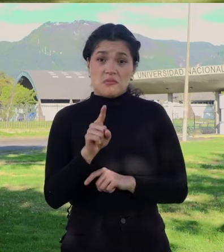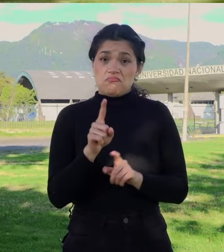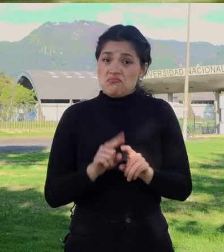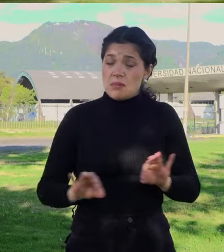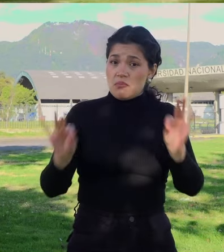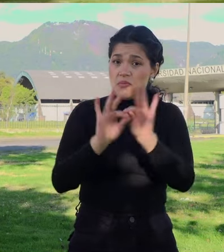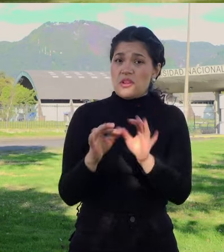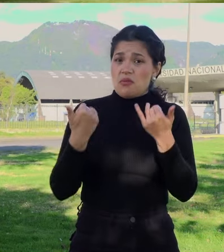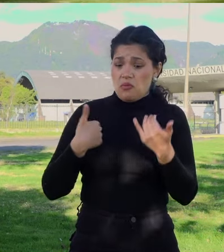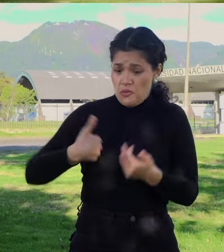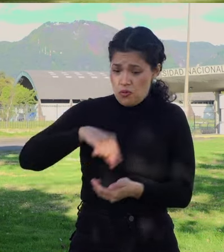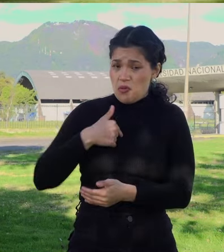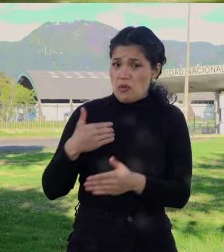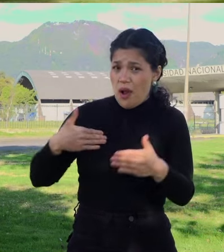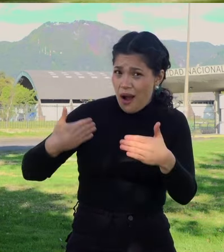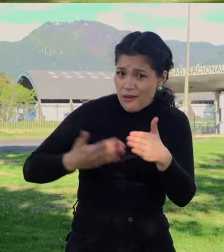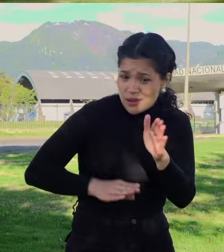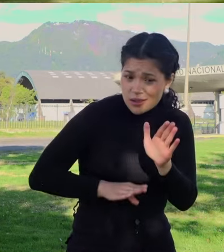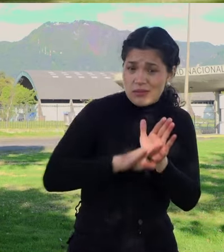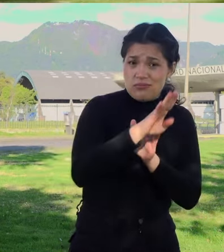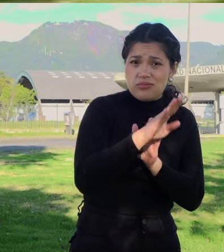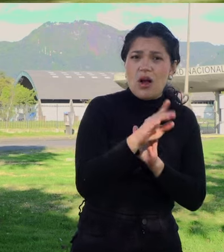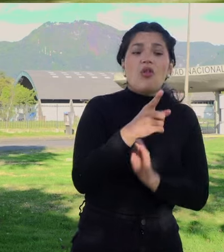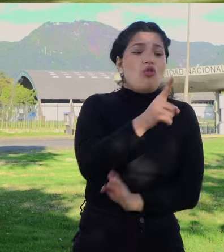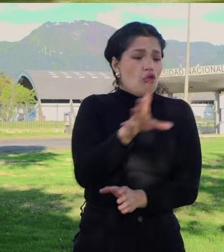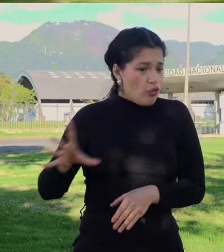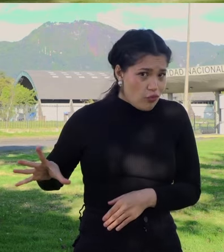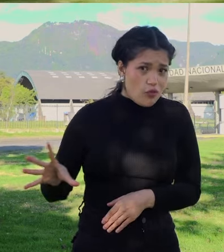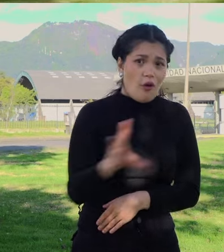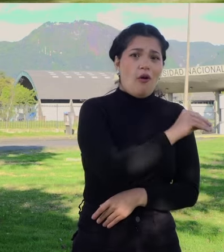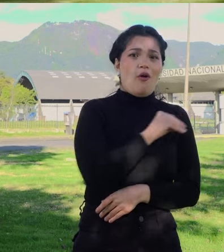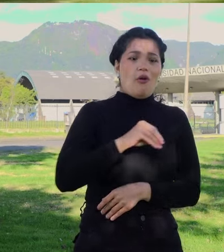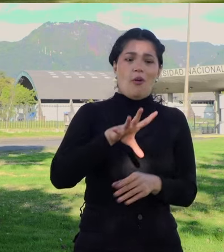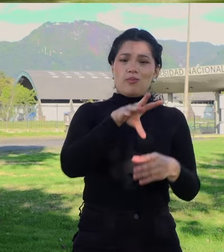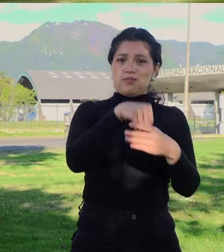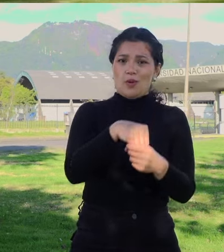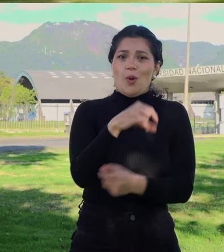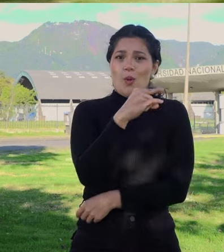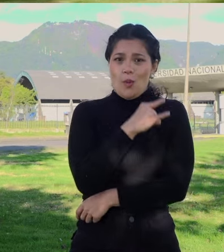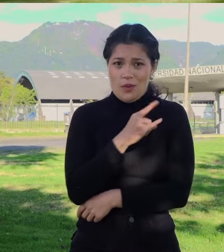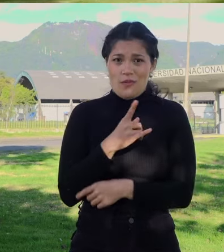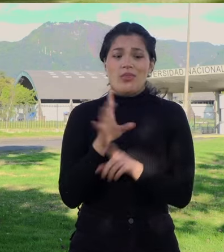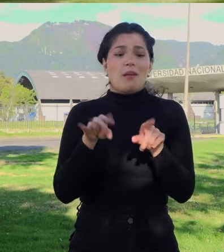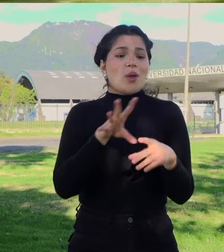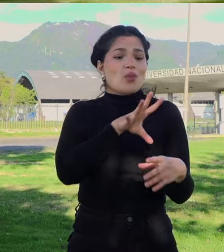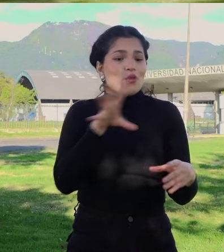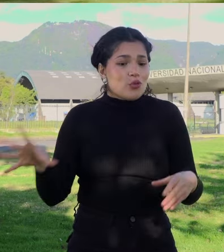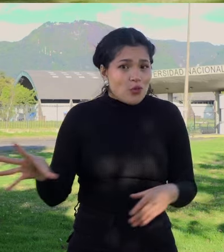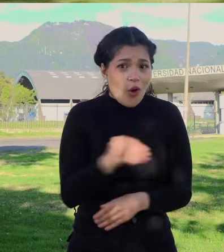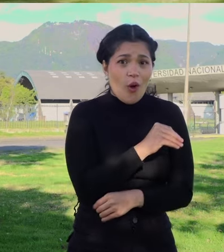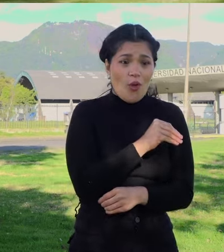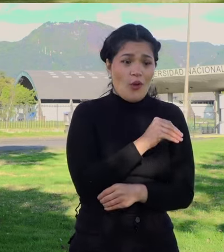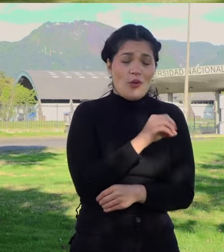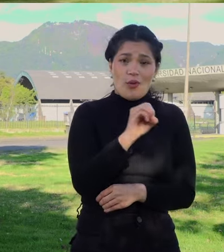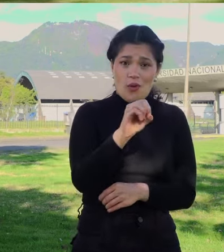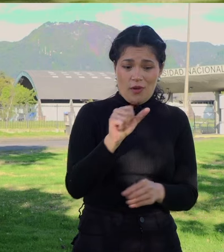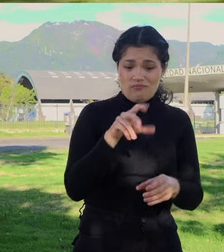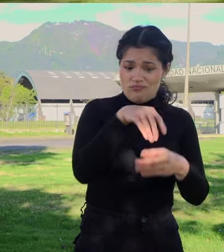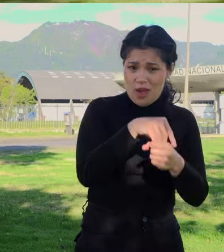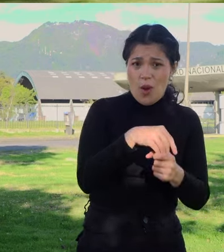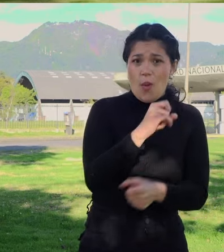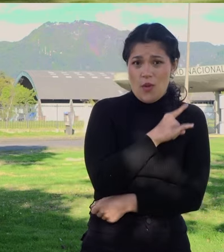tenemos hacia adelante es que todos los miembros y todos los integrantes y las integrantes